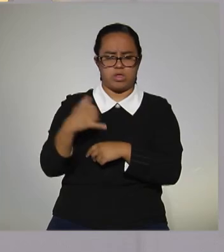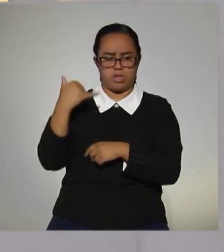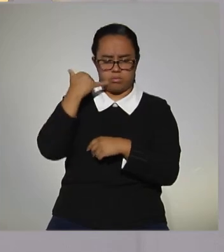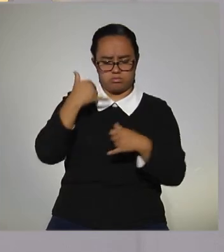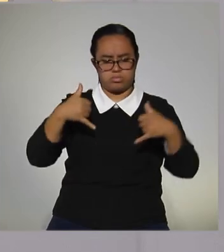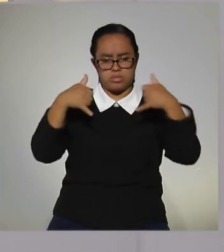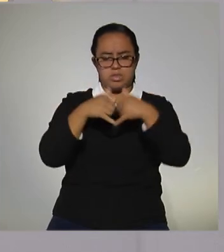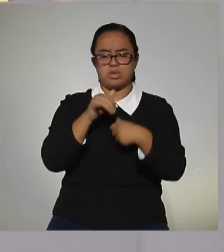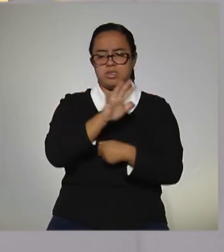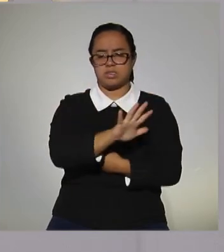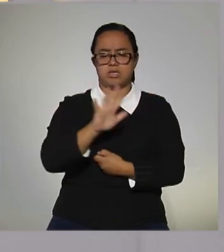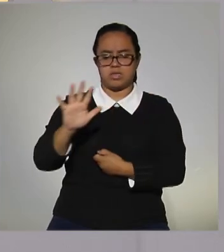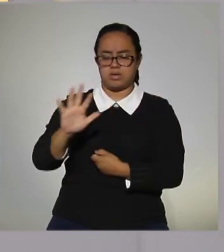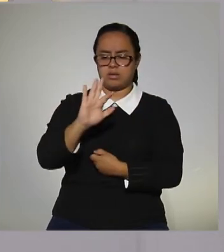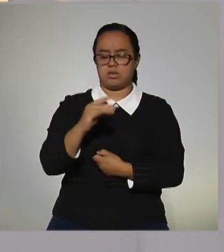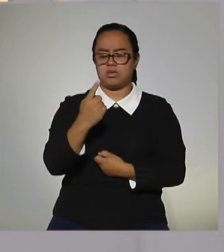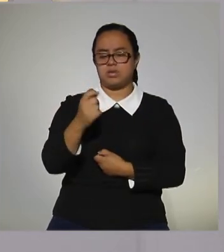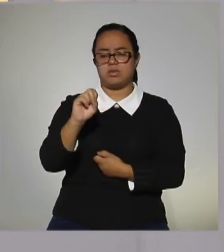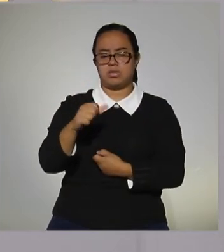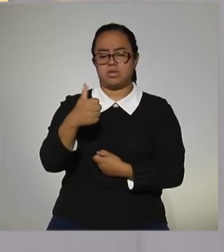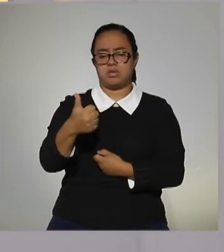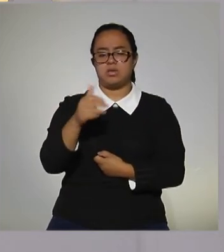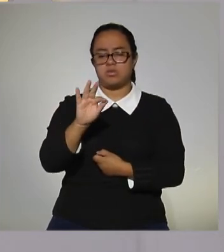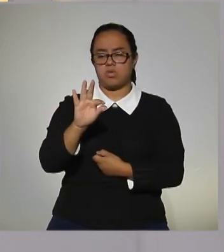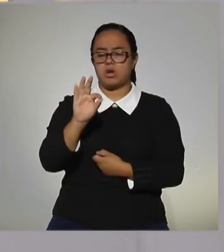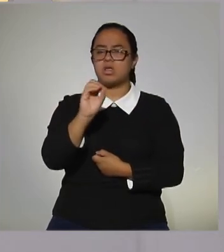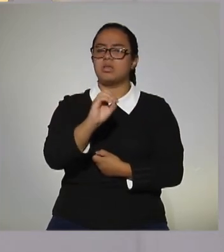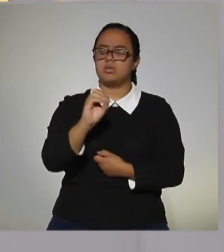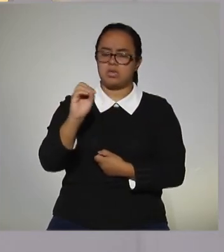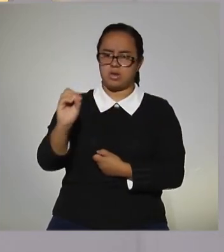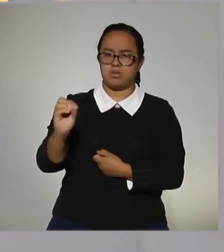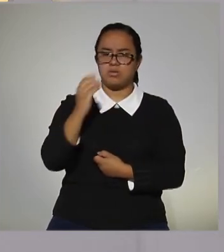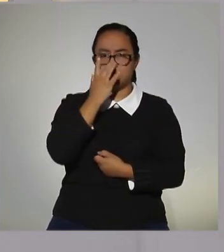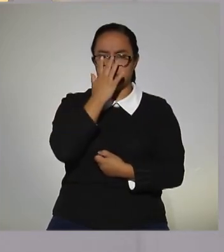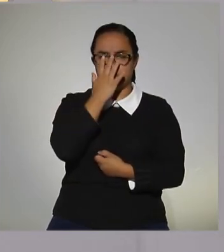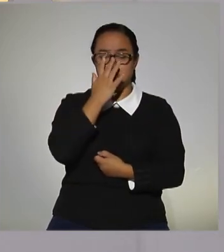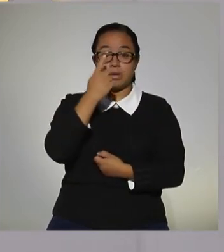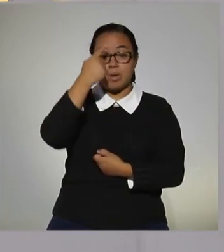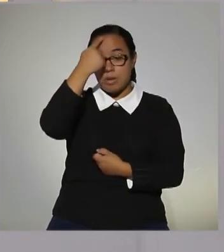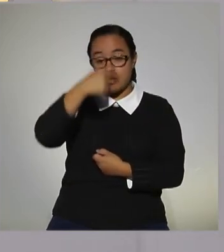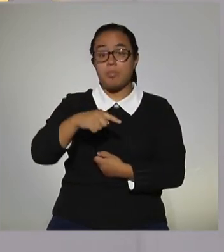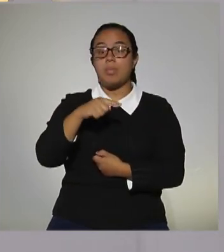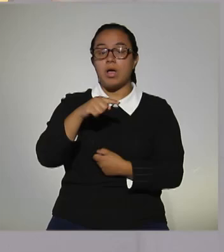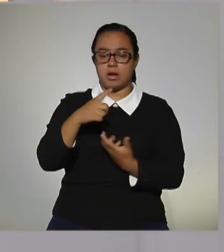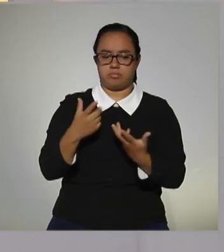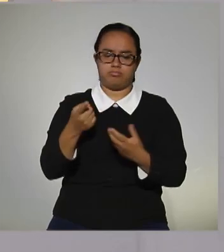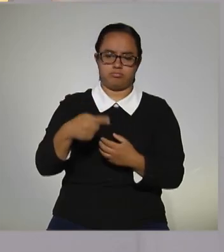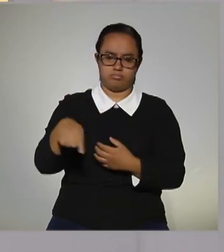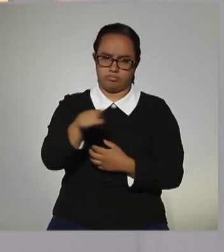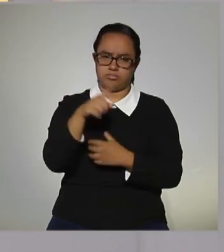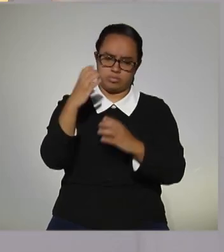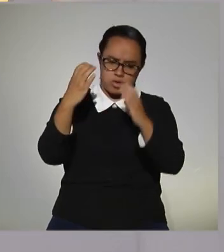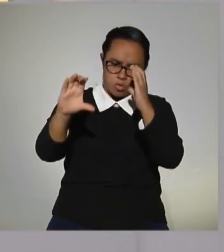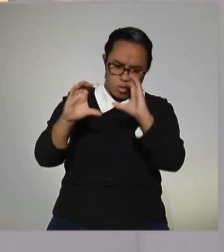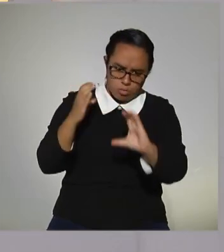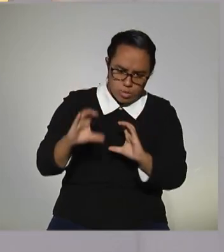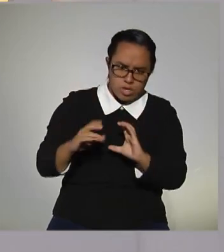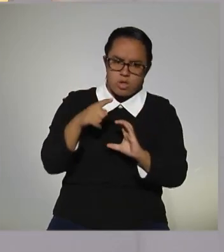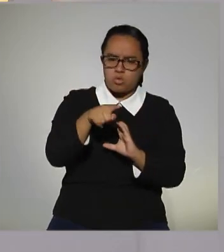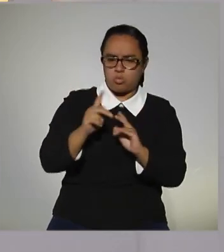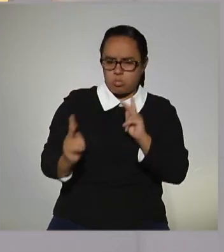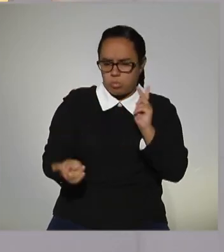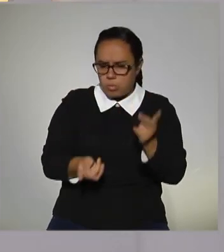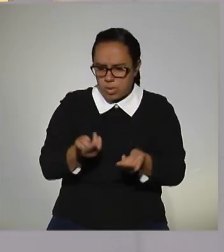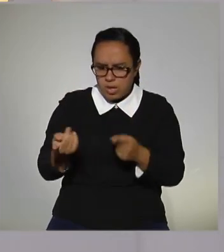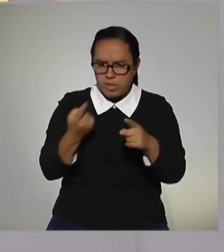el 55 51 66 40 00 y ahí también le van a tomar todos sus comentarios, todas sus